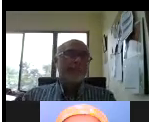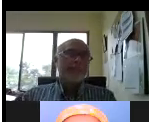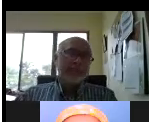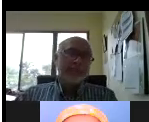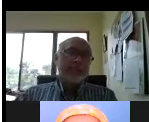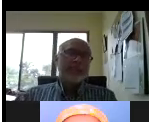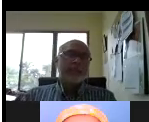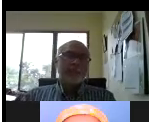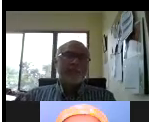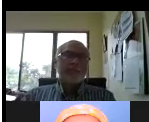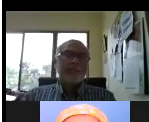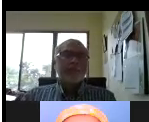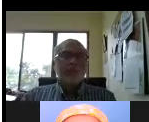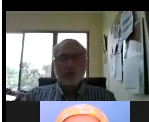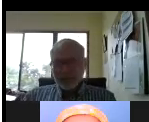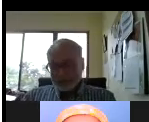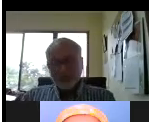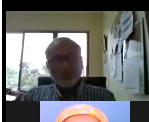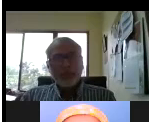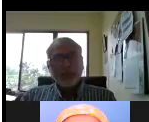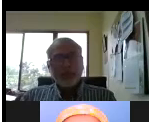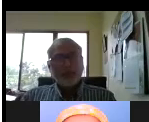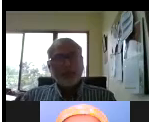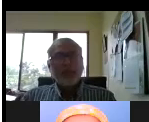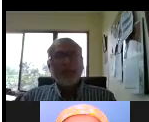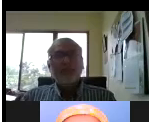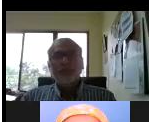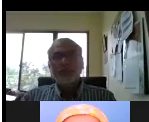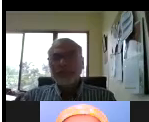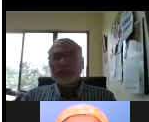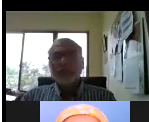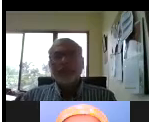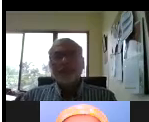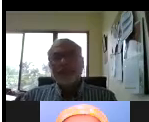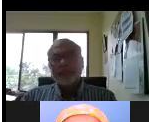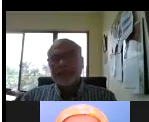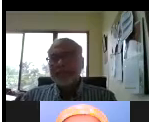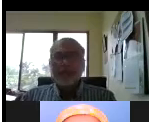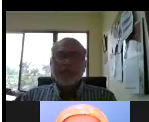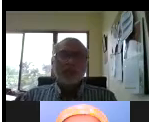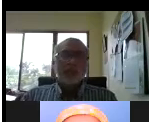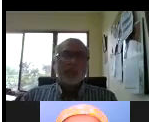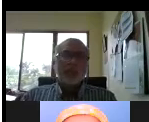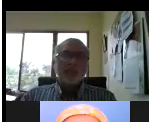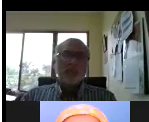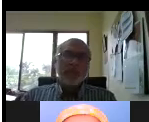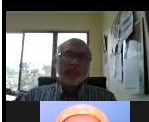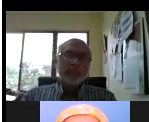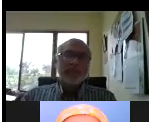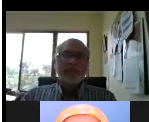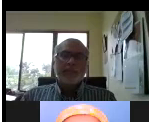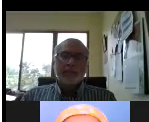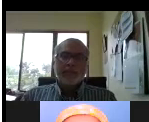Irene, mi trabajo trata sobre la teoría de grafos para medir la conectividad